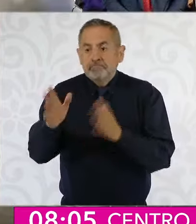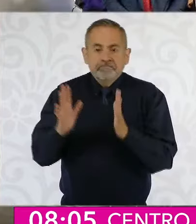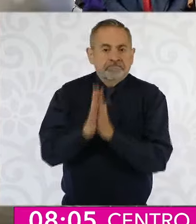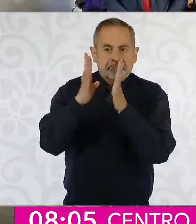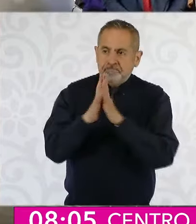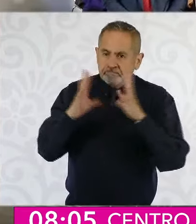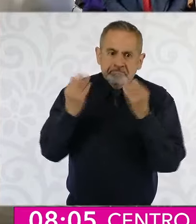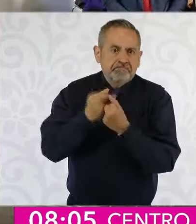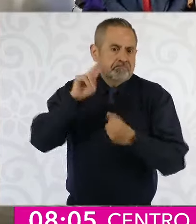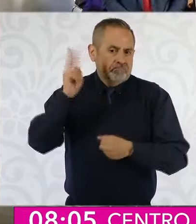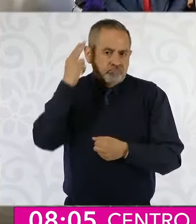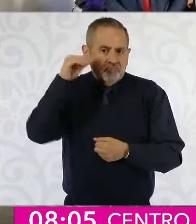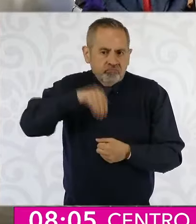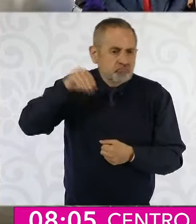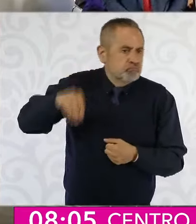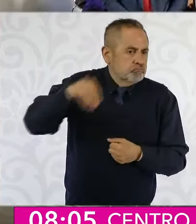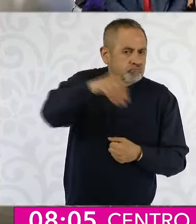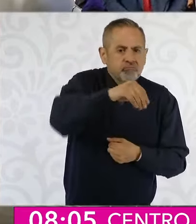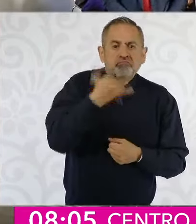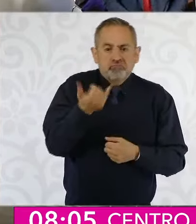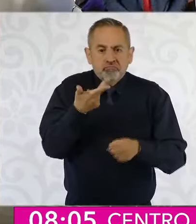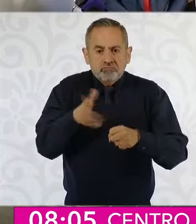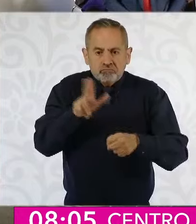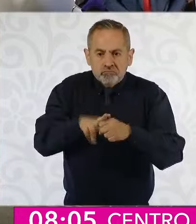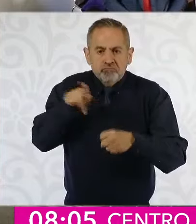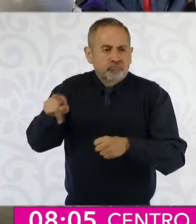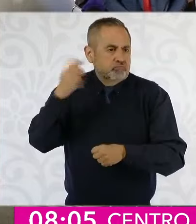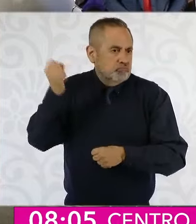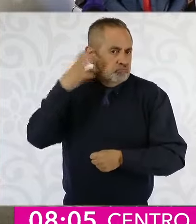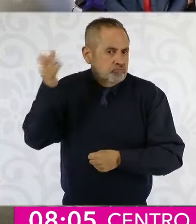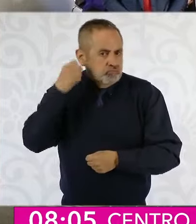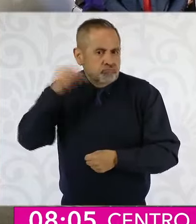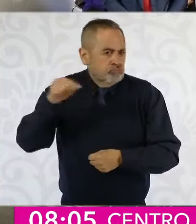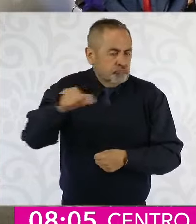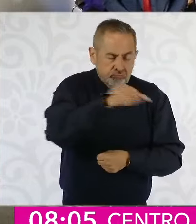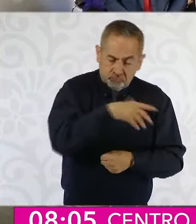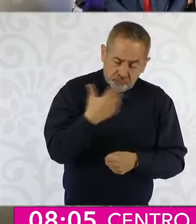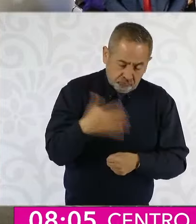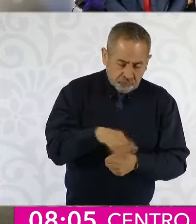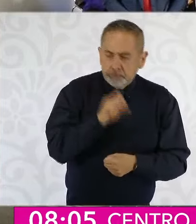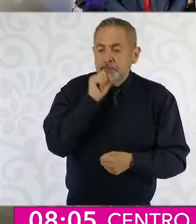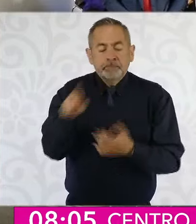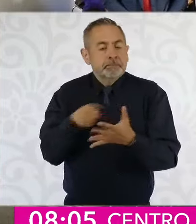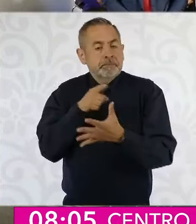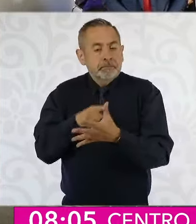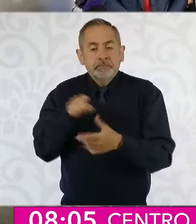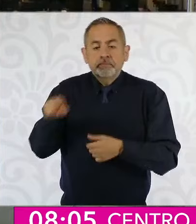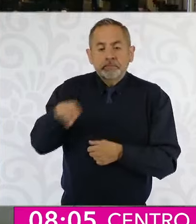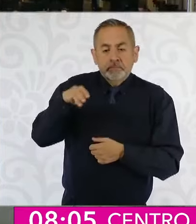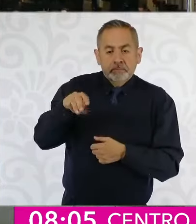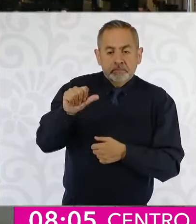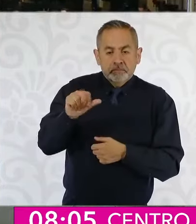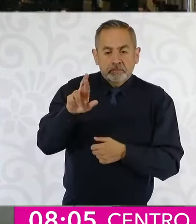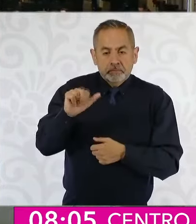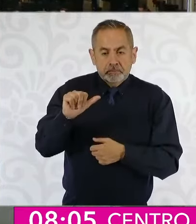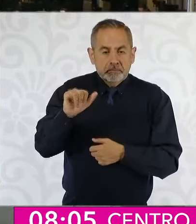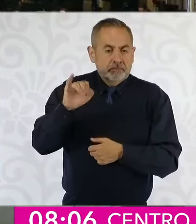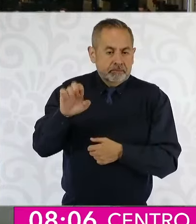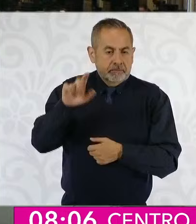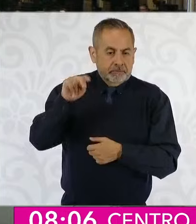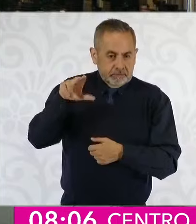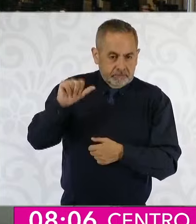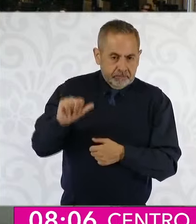muchas universidades y hospitales. También tenemos a María Elena Gallego.